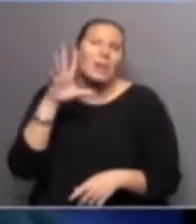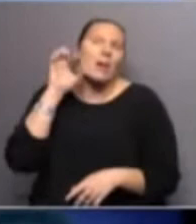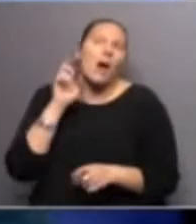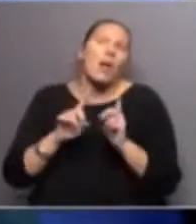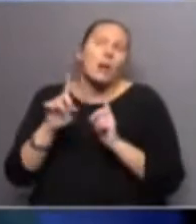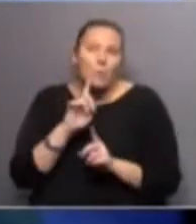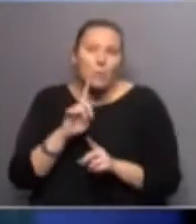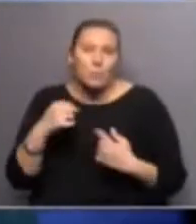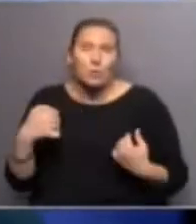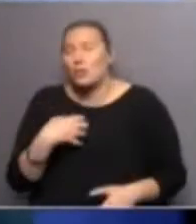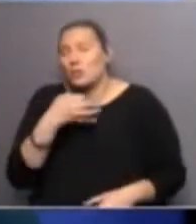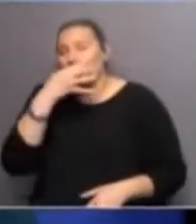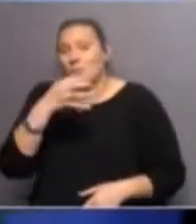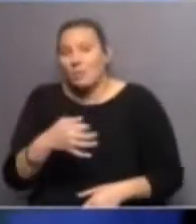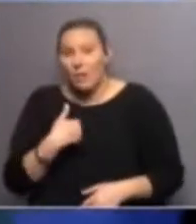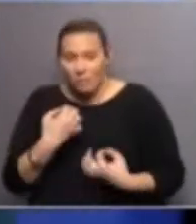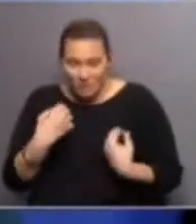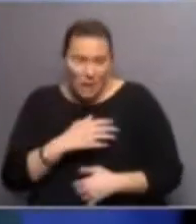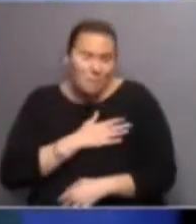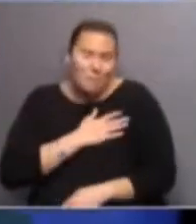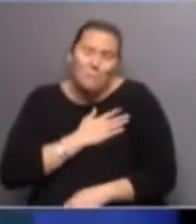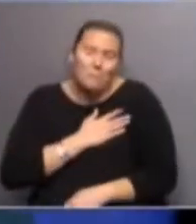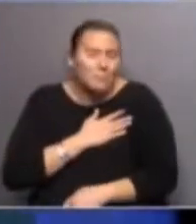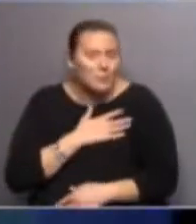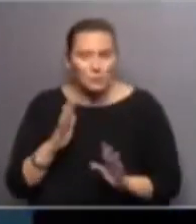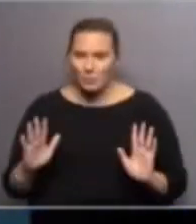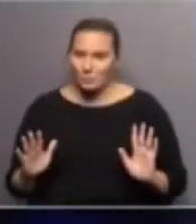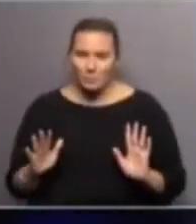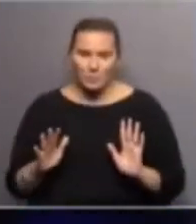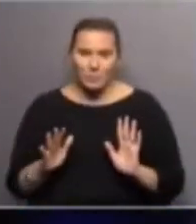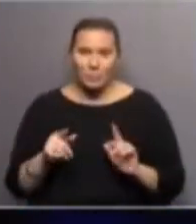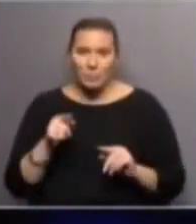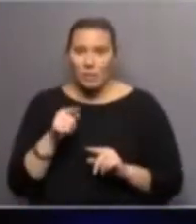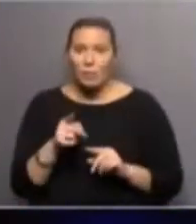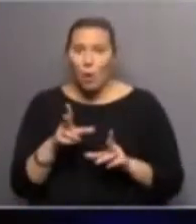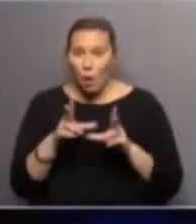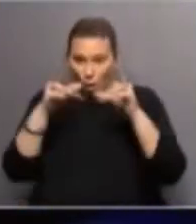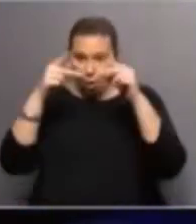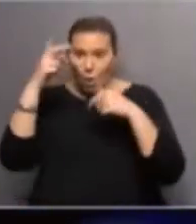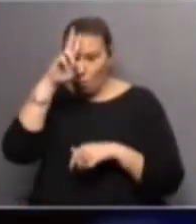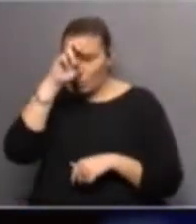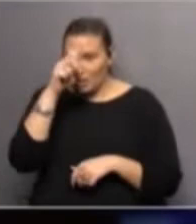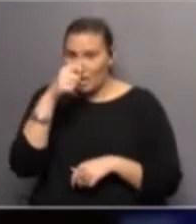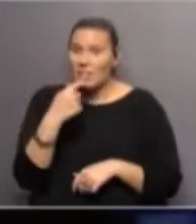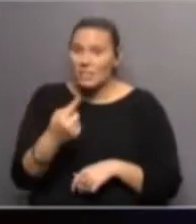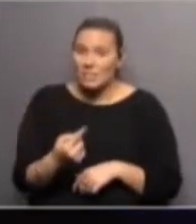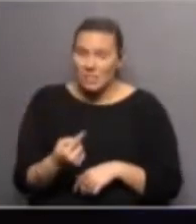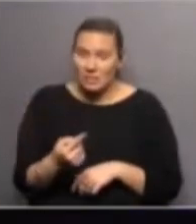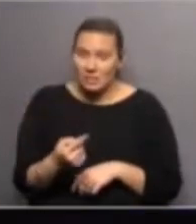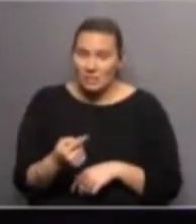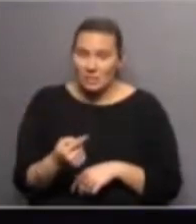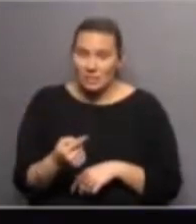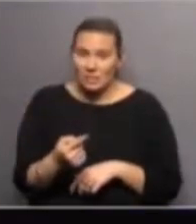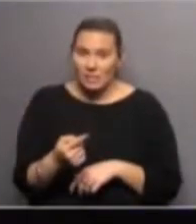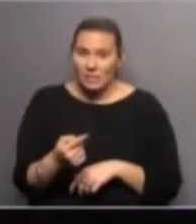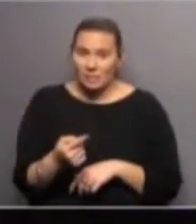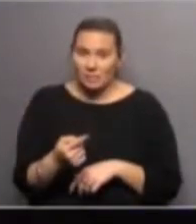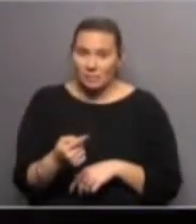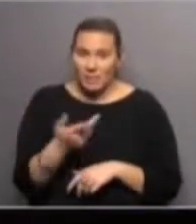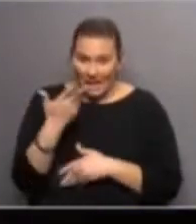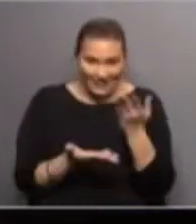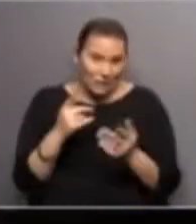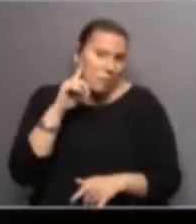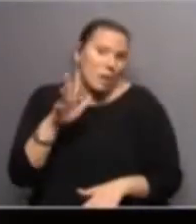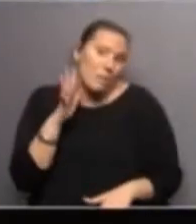alguna cosa que yo dije. Me llenó de emoción, la verdad que me llenó de emoción todo eso. Qué divino. ¿Y vos en el hospital te dicen algo? Sí, bueno, yo... ¿Les cantás?